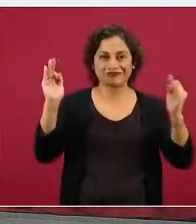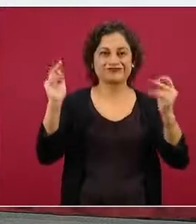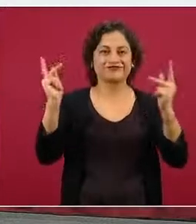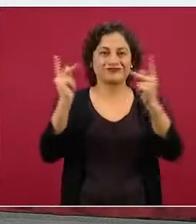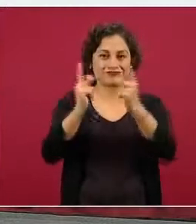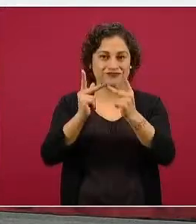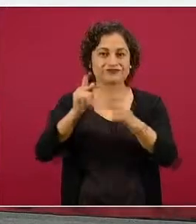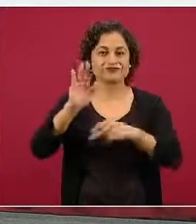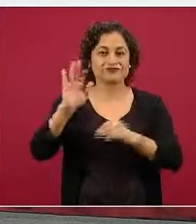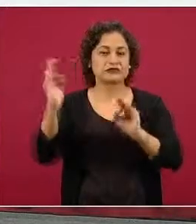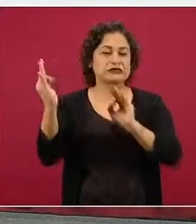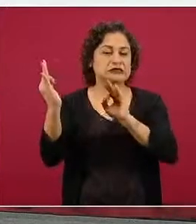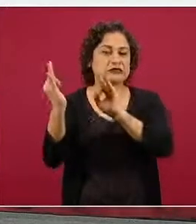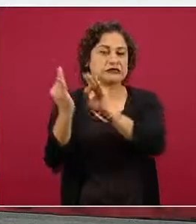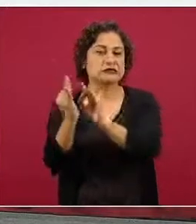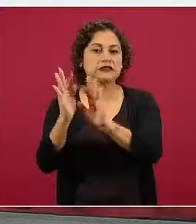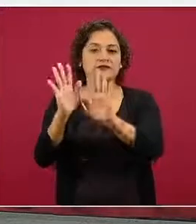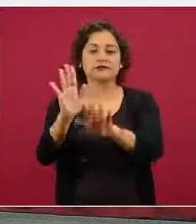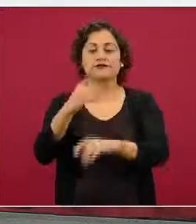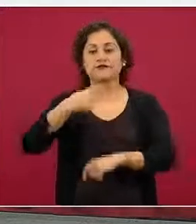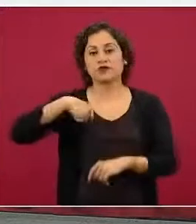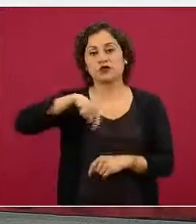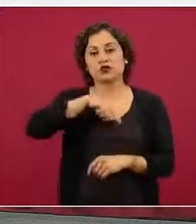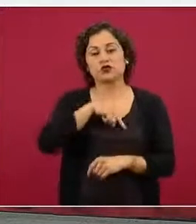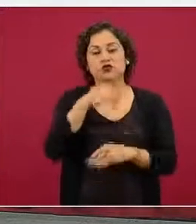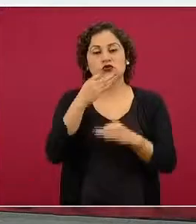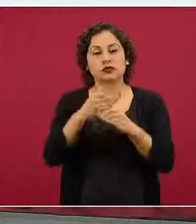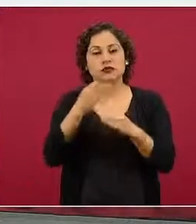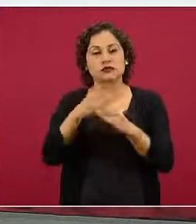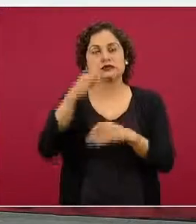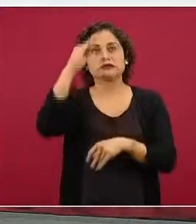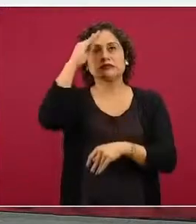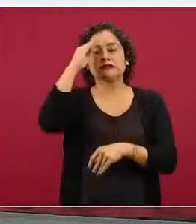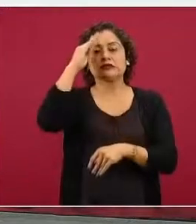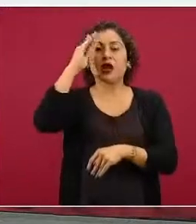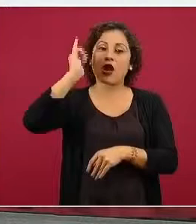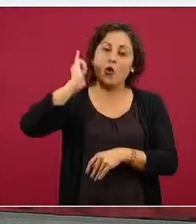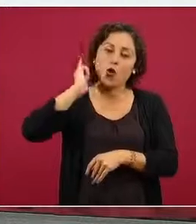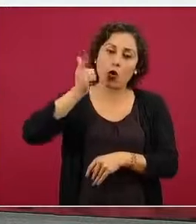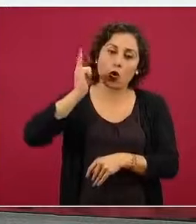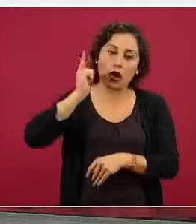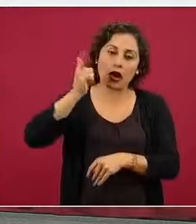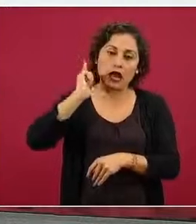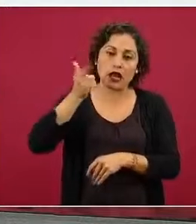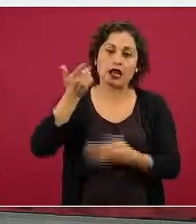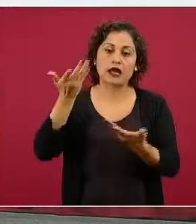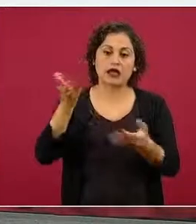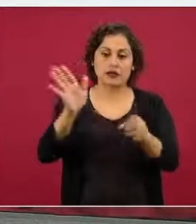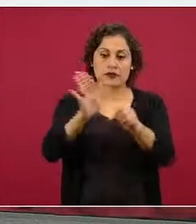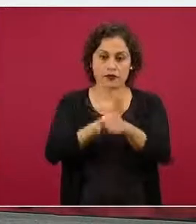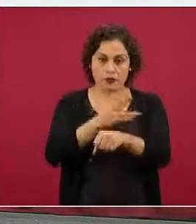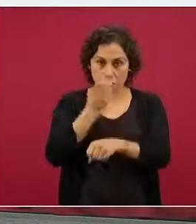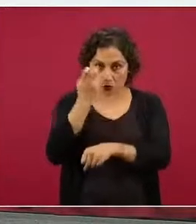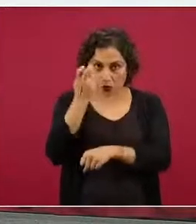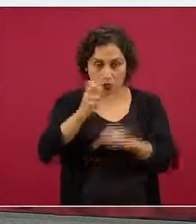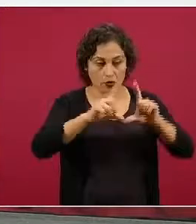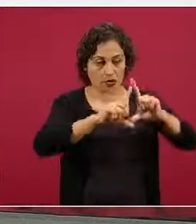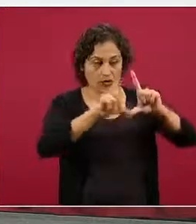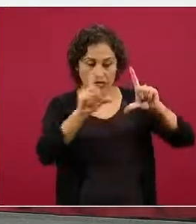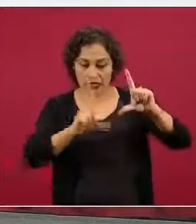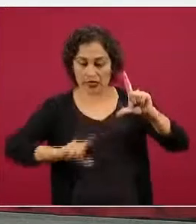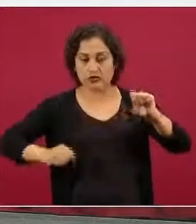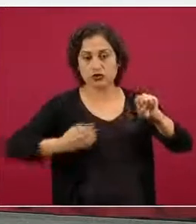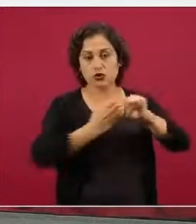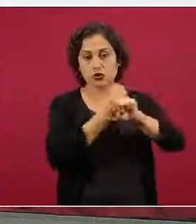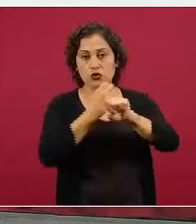Entonces, lo que queremos, lo que nosotros deseamos, y para eso las 32 secretarías